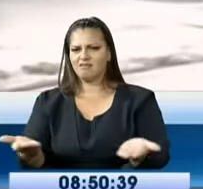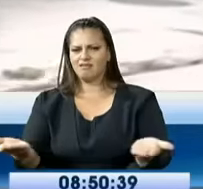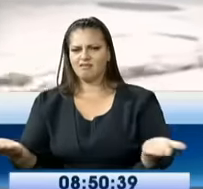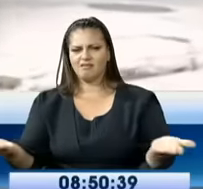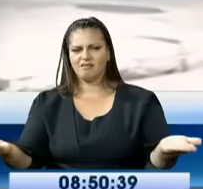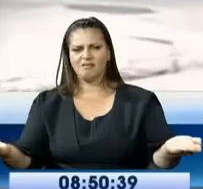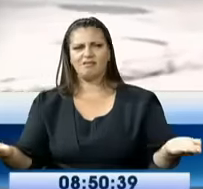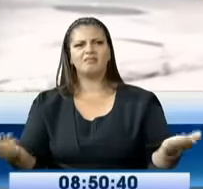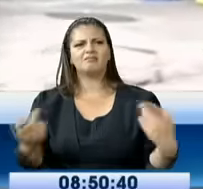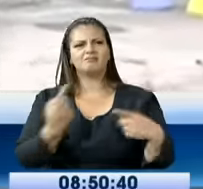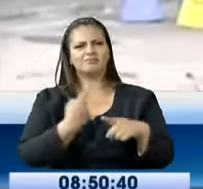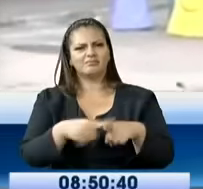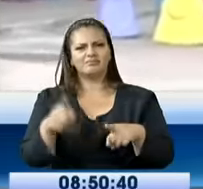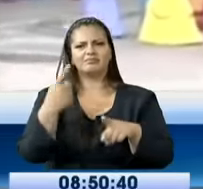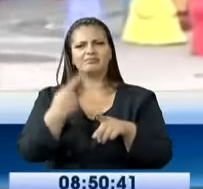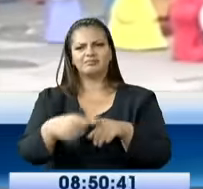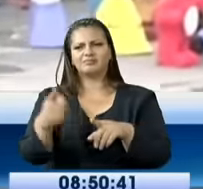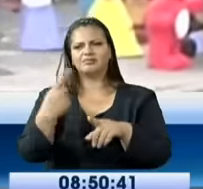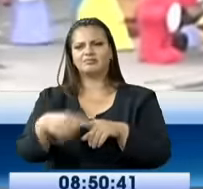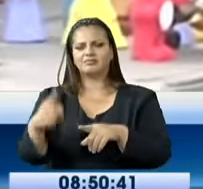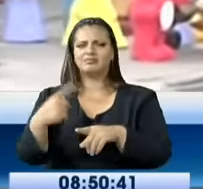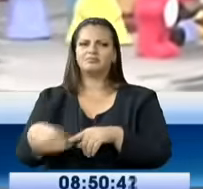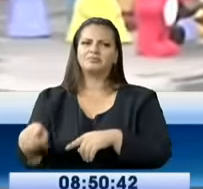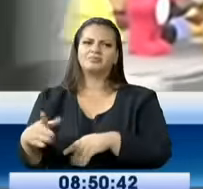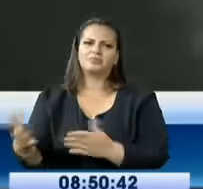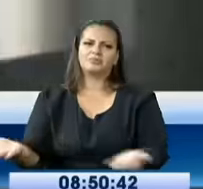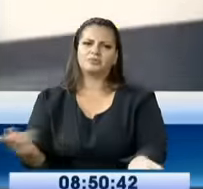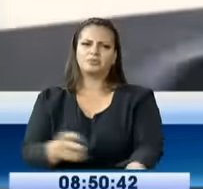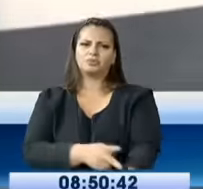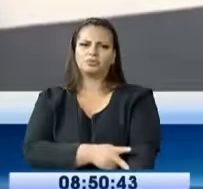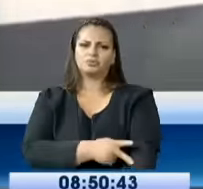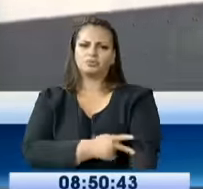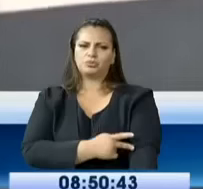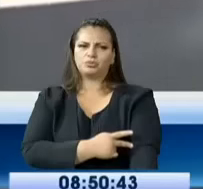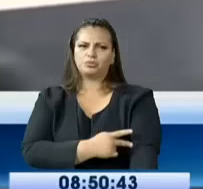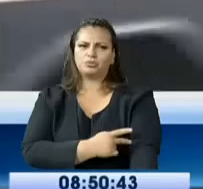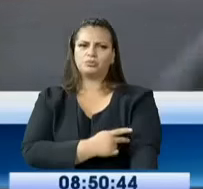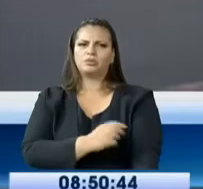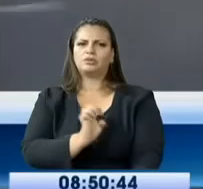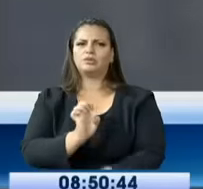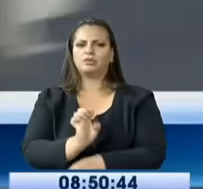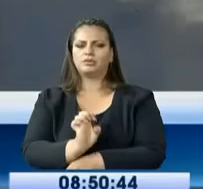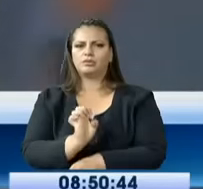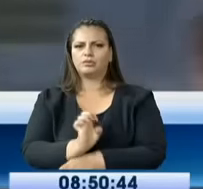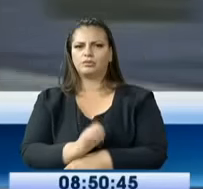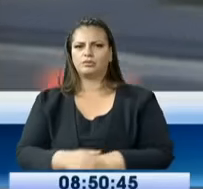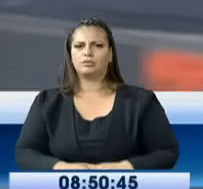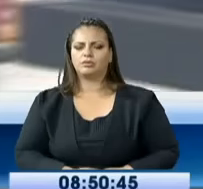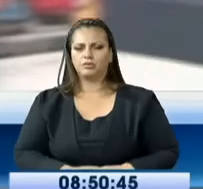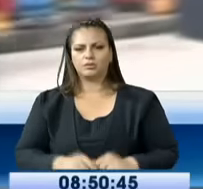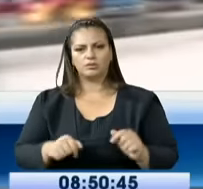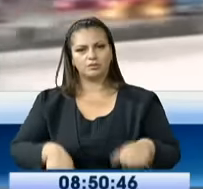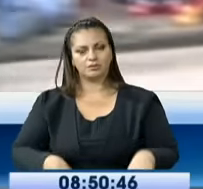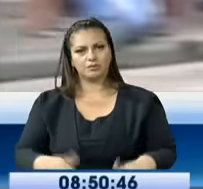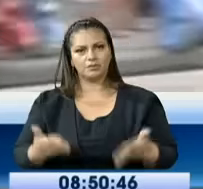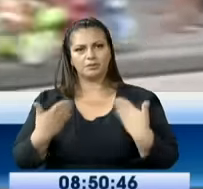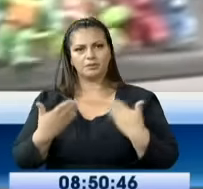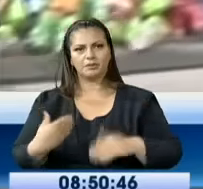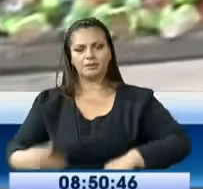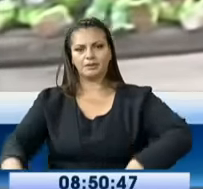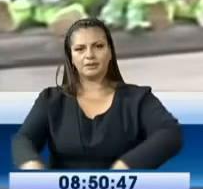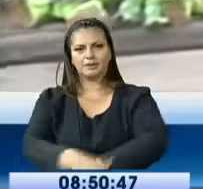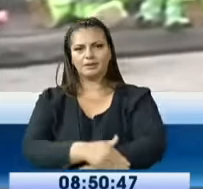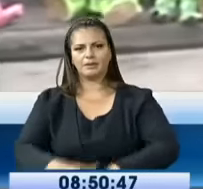variedad de monigotes que hay, una tradición muy ecuatoriana, y aquí en la ciudad de Guayaquil, la calle 6 de marzo también es la tradicional